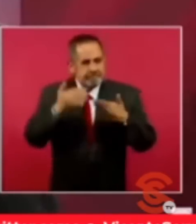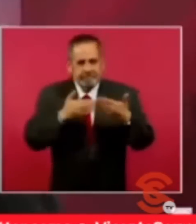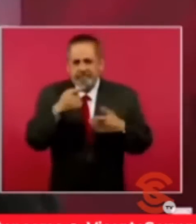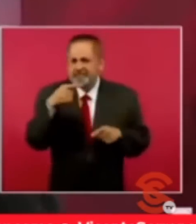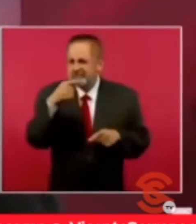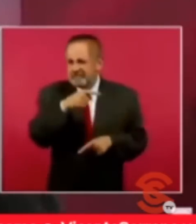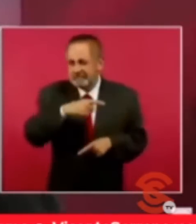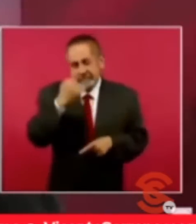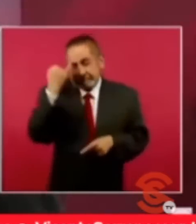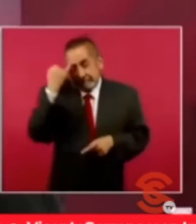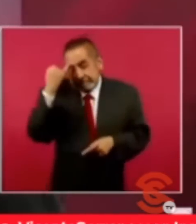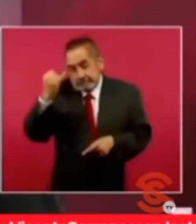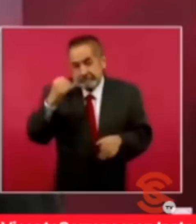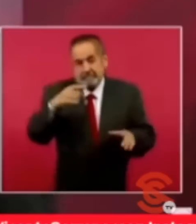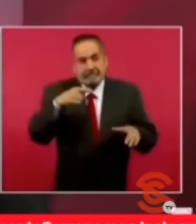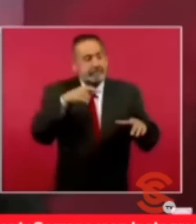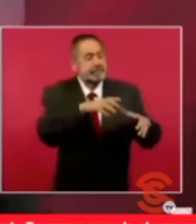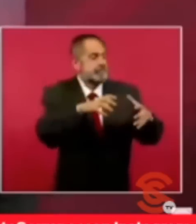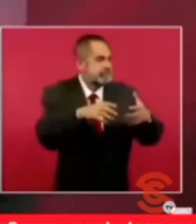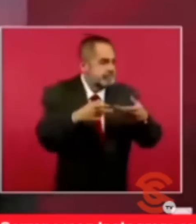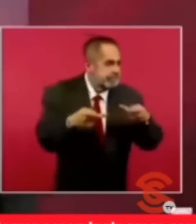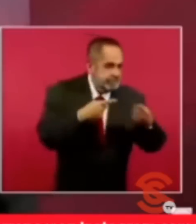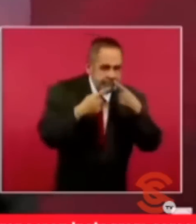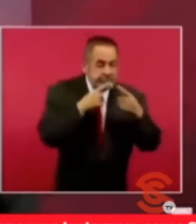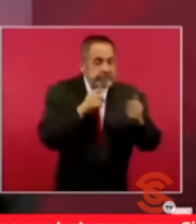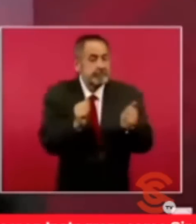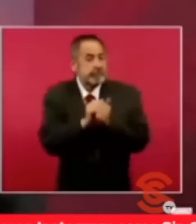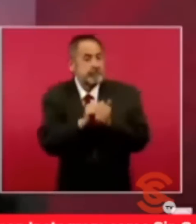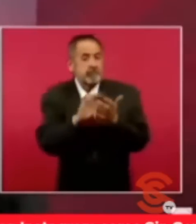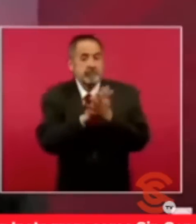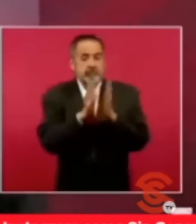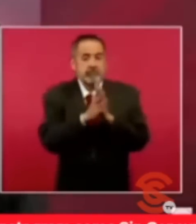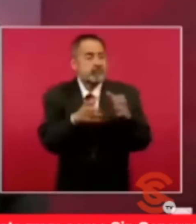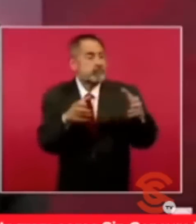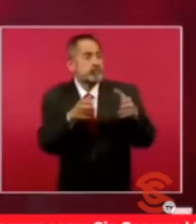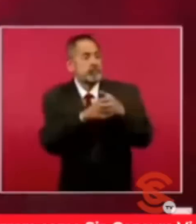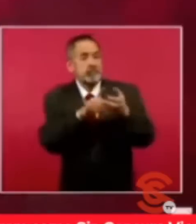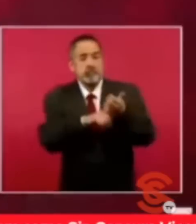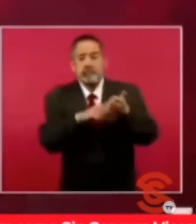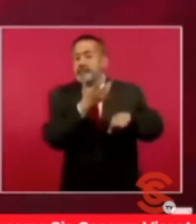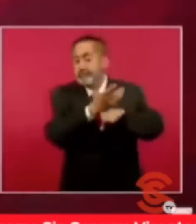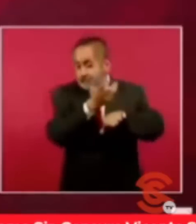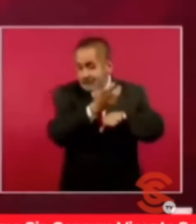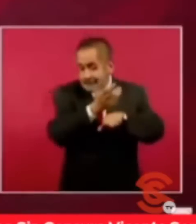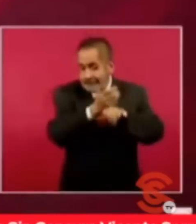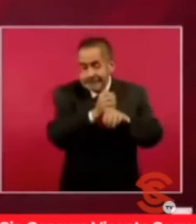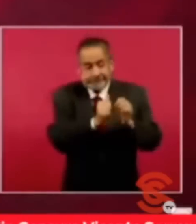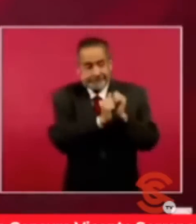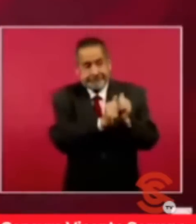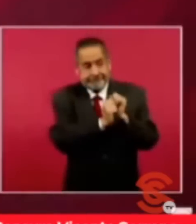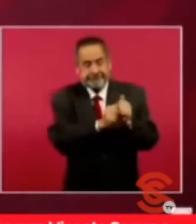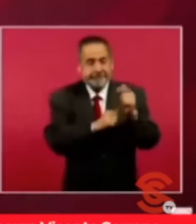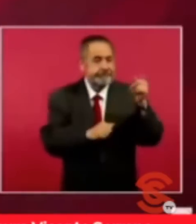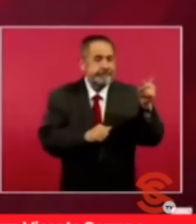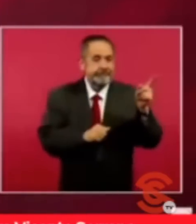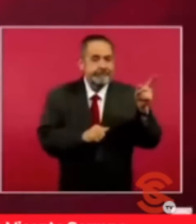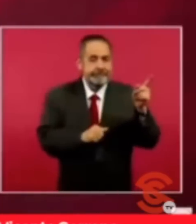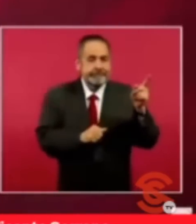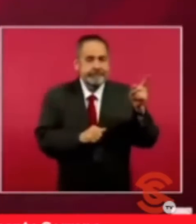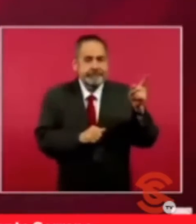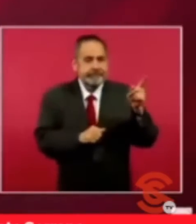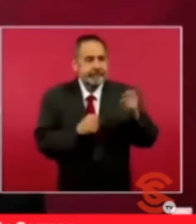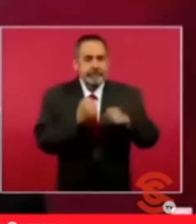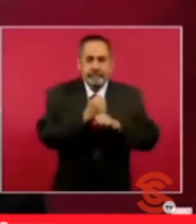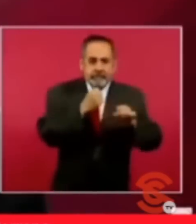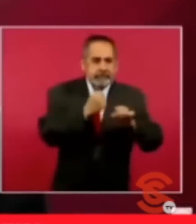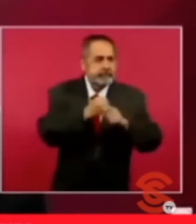estaba diseñada para que, en colaboración con agencias del gobierno americano, se